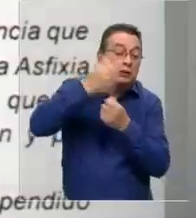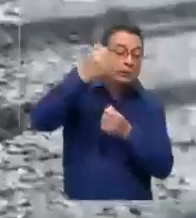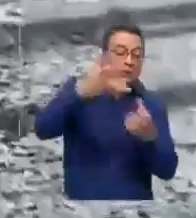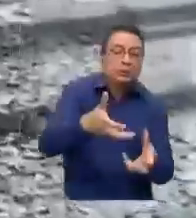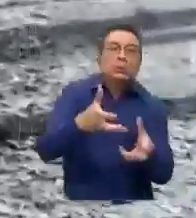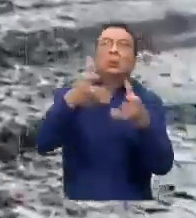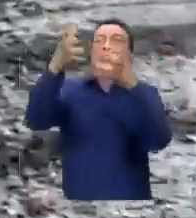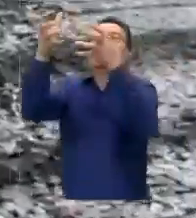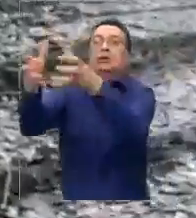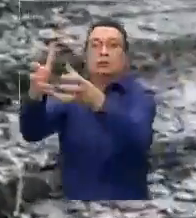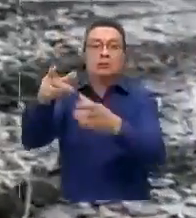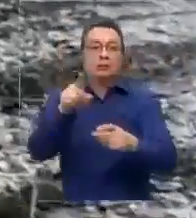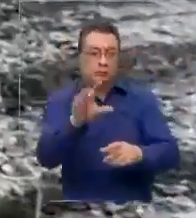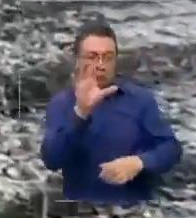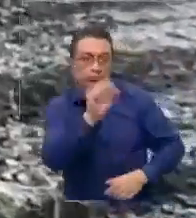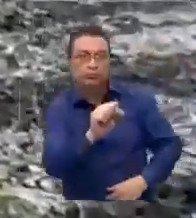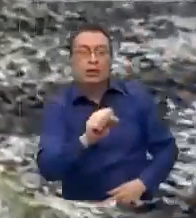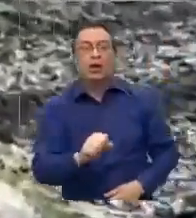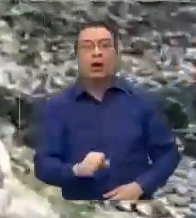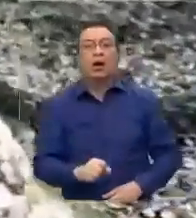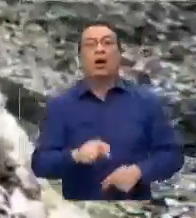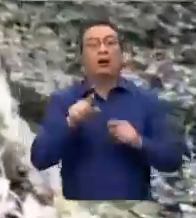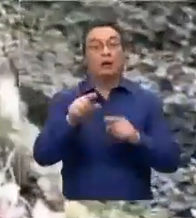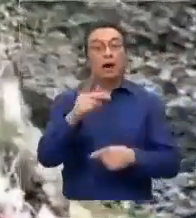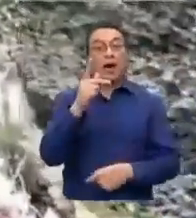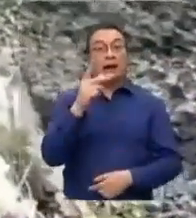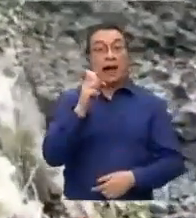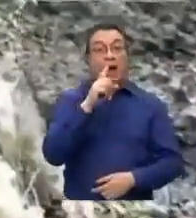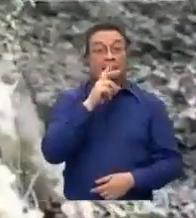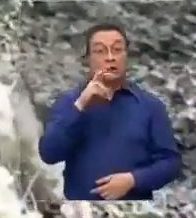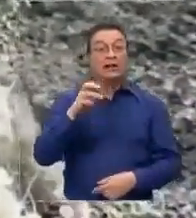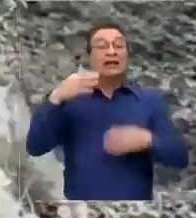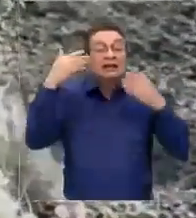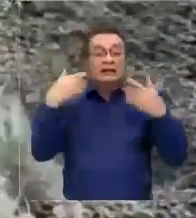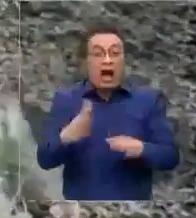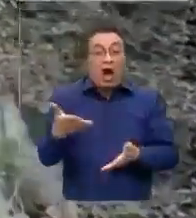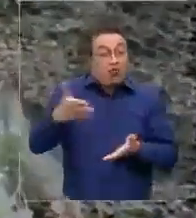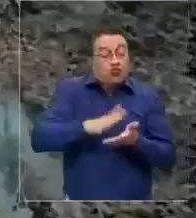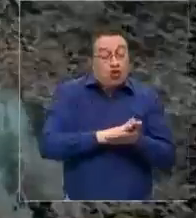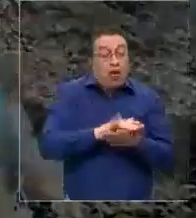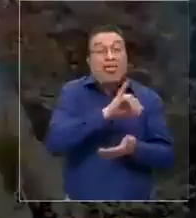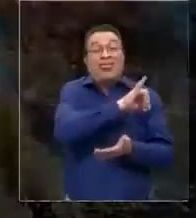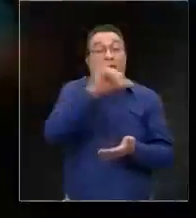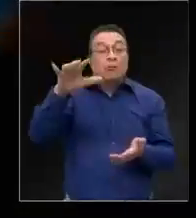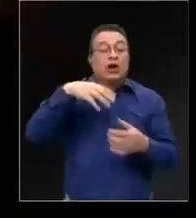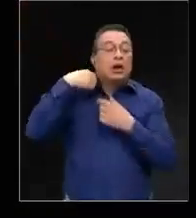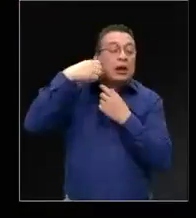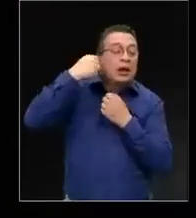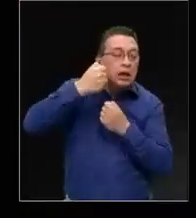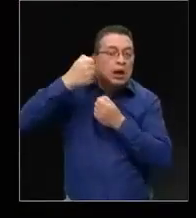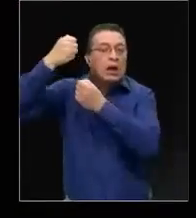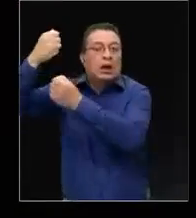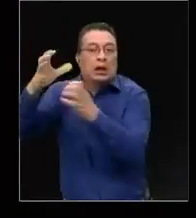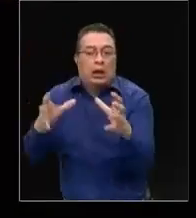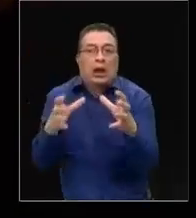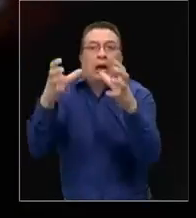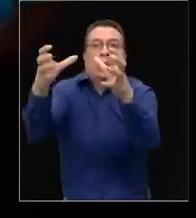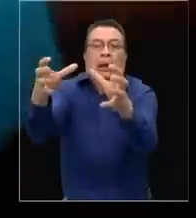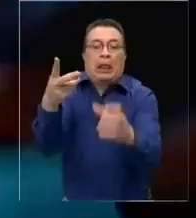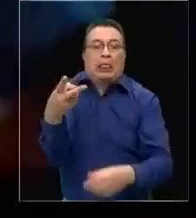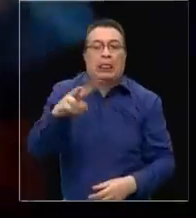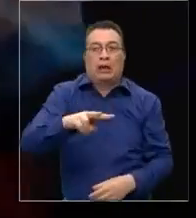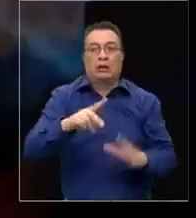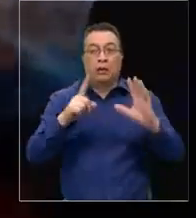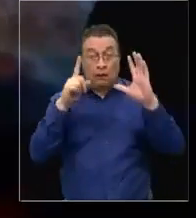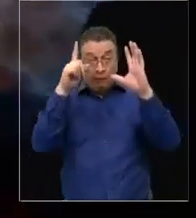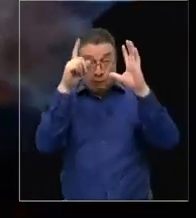ahorcamiento. Rabanal asegura que Catherine ya estaba muerta cuando fue colgada. De hecho, la pericia y los registros fotográficos